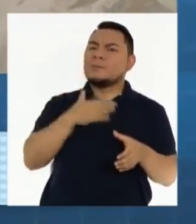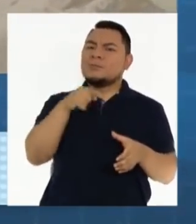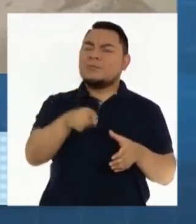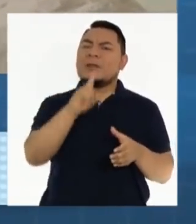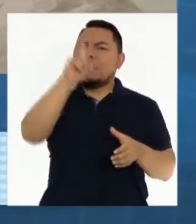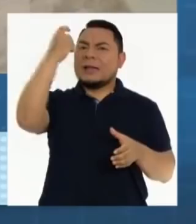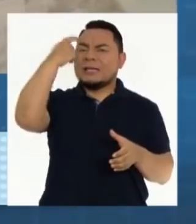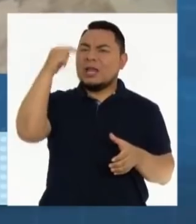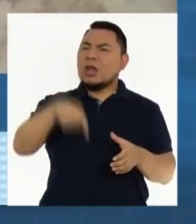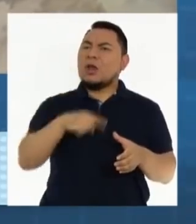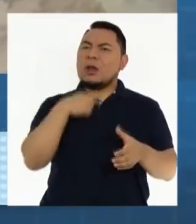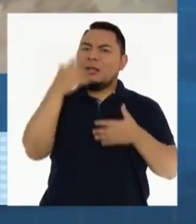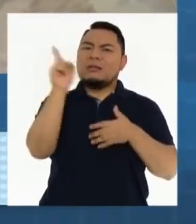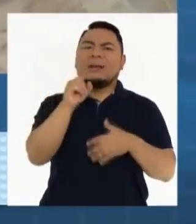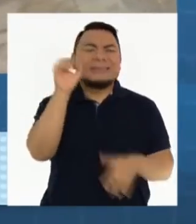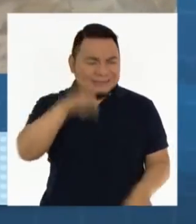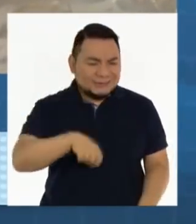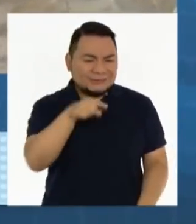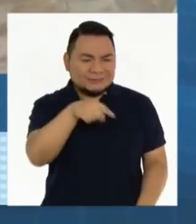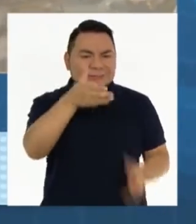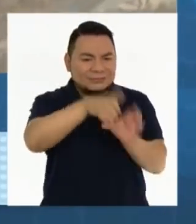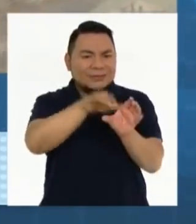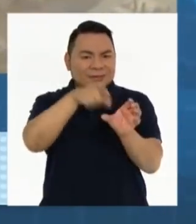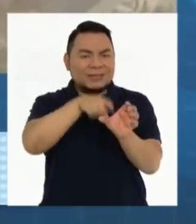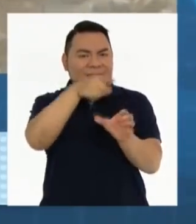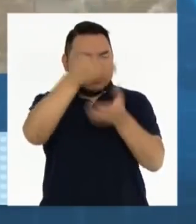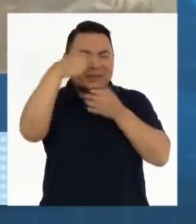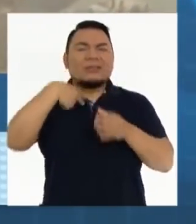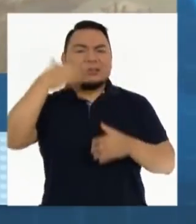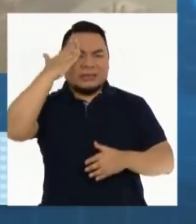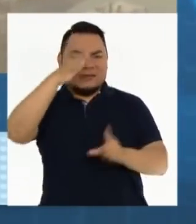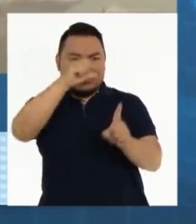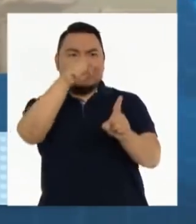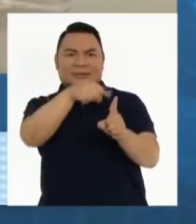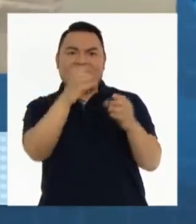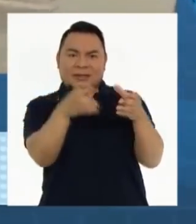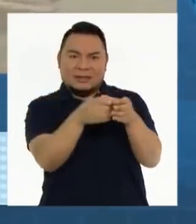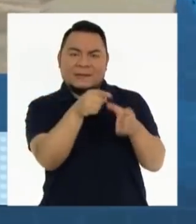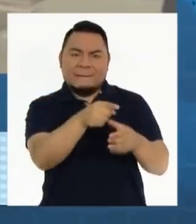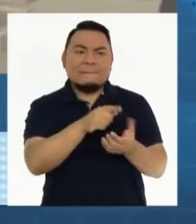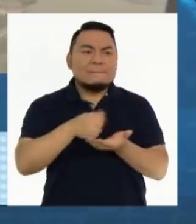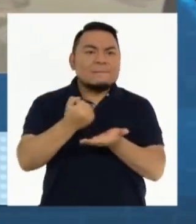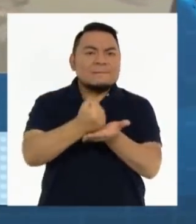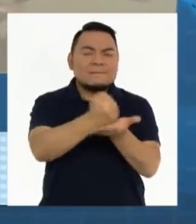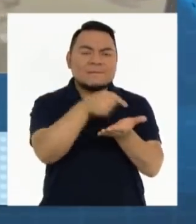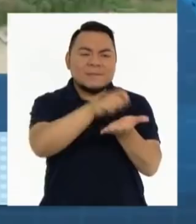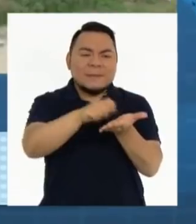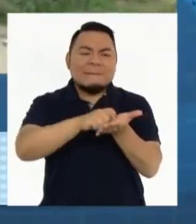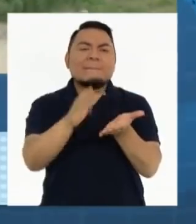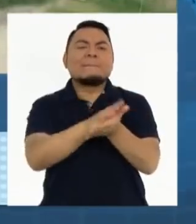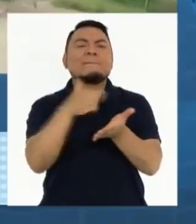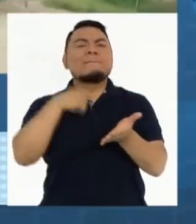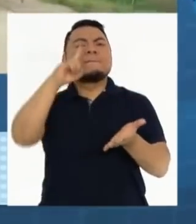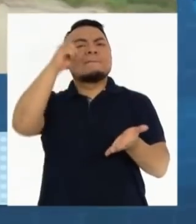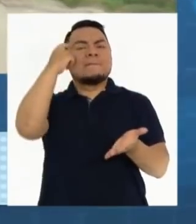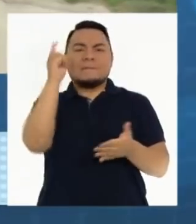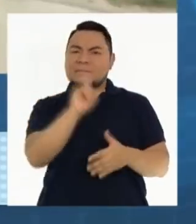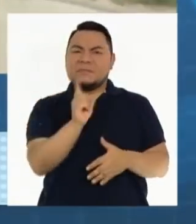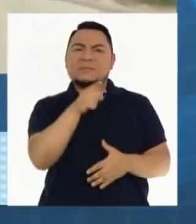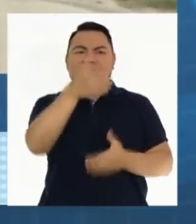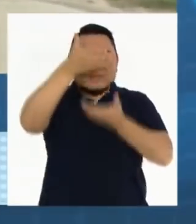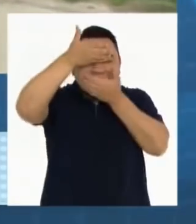es otra cosa. Nosotros lo tenemos identificados así. ¿Y la relación con el narcotráfico en ese sentido? En absoluta. O sea, aquí los